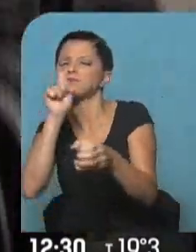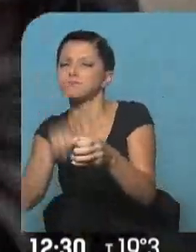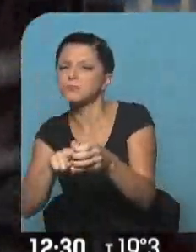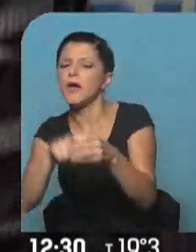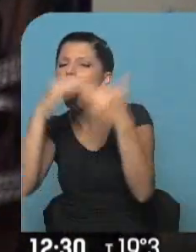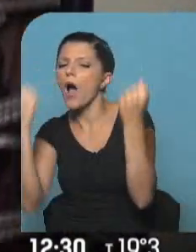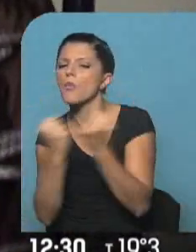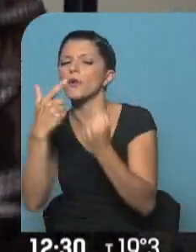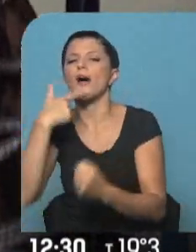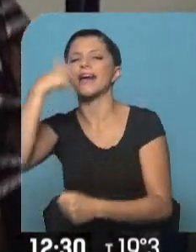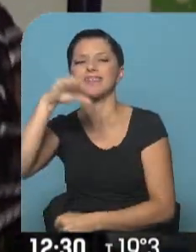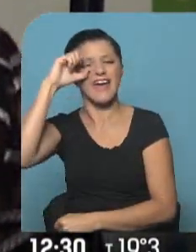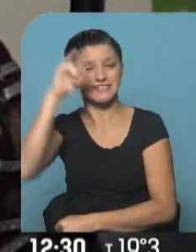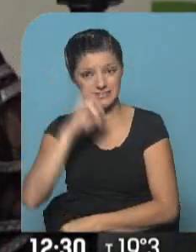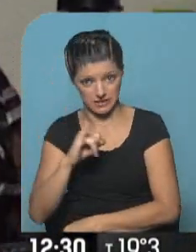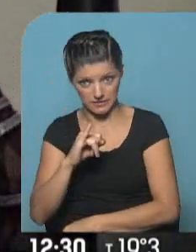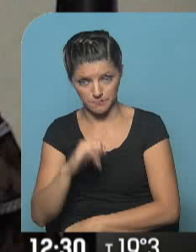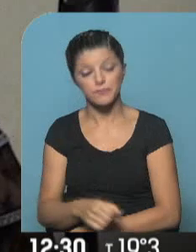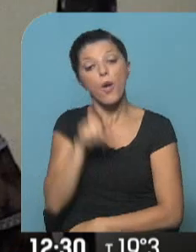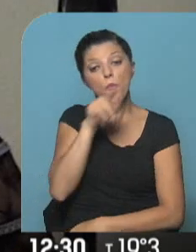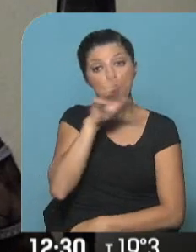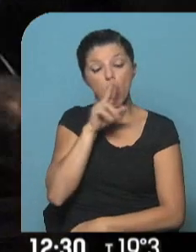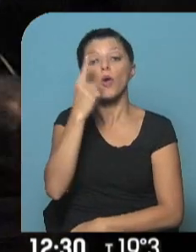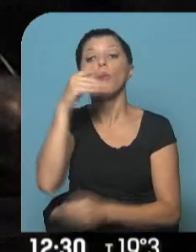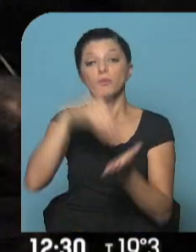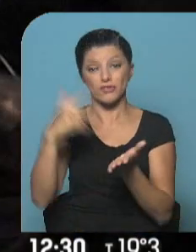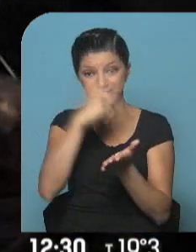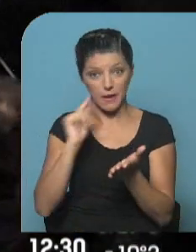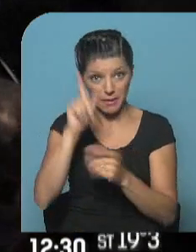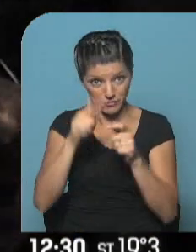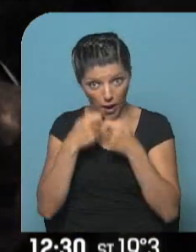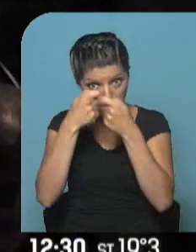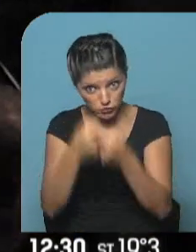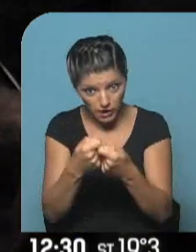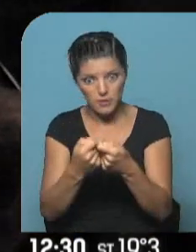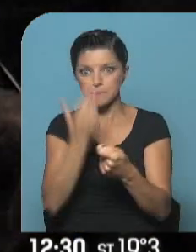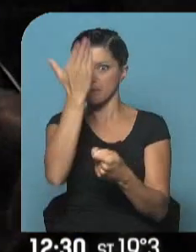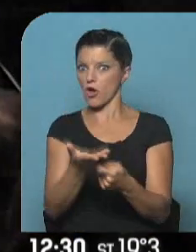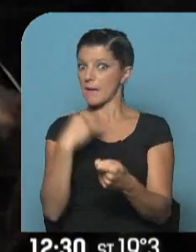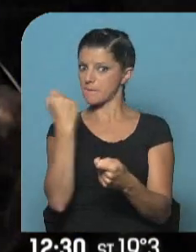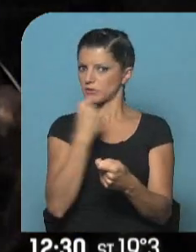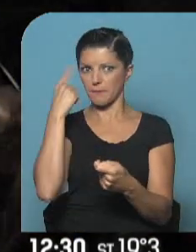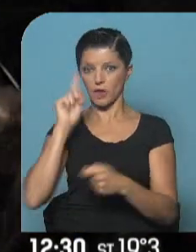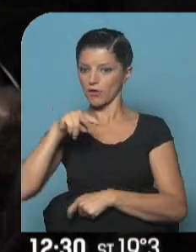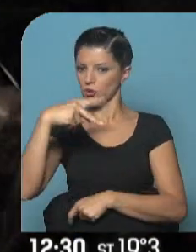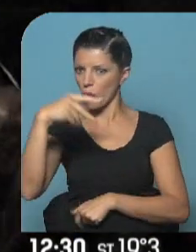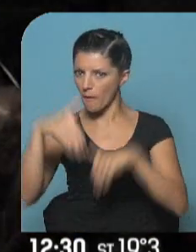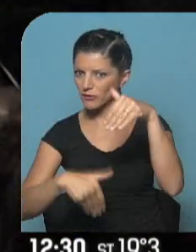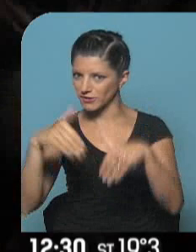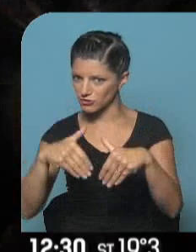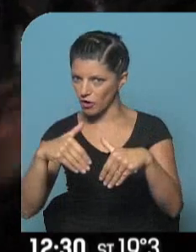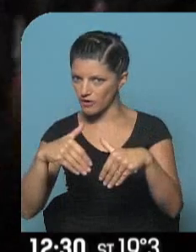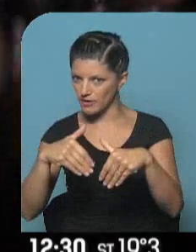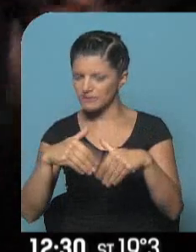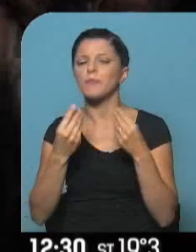un caudal de 1.300.000 votantes, la candidata del Frente Amplio se convirtió en un actor clave de cara al balotaje, atrayendo a un